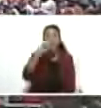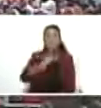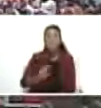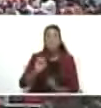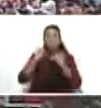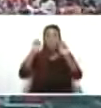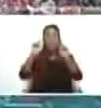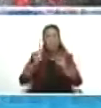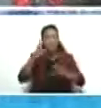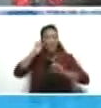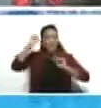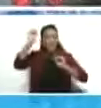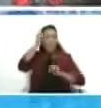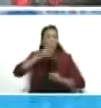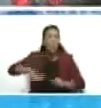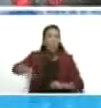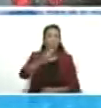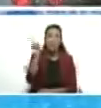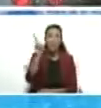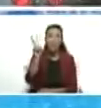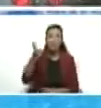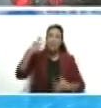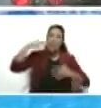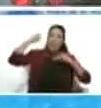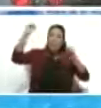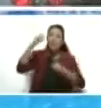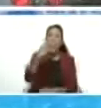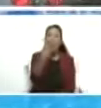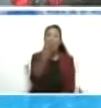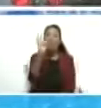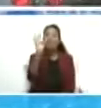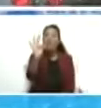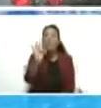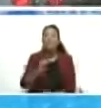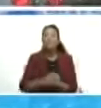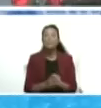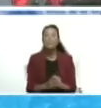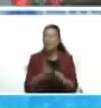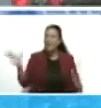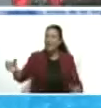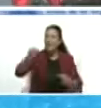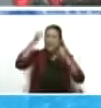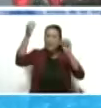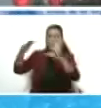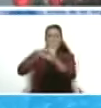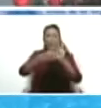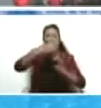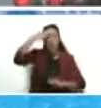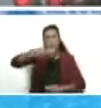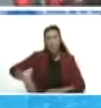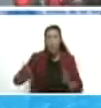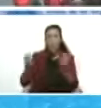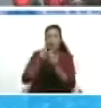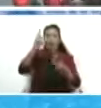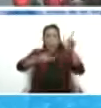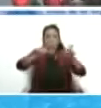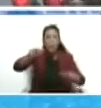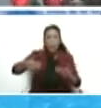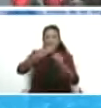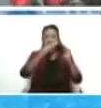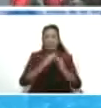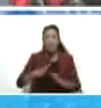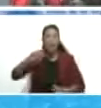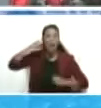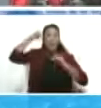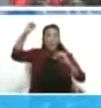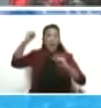pueblo de Venezuela! ¡Que viva el 4 de febrero! ¡Que viva la Unión Cívico-Militar! ¡Que